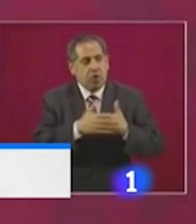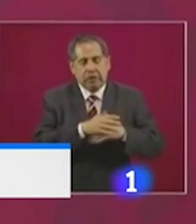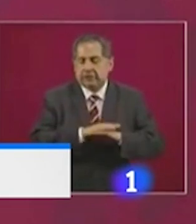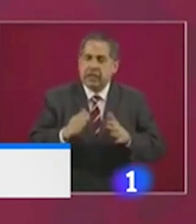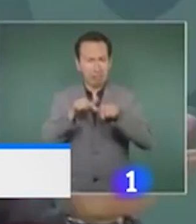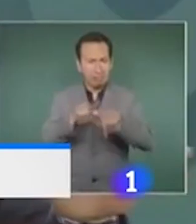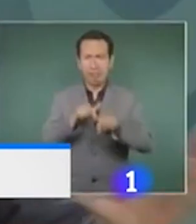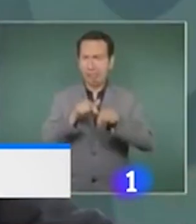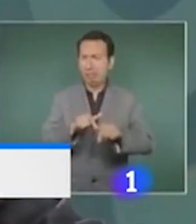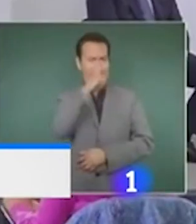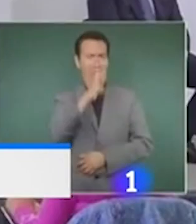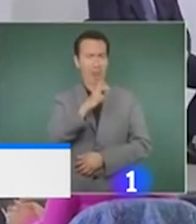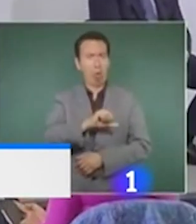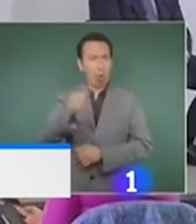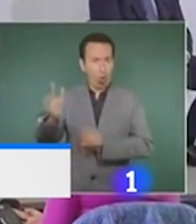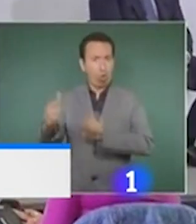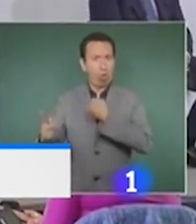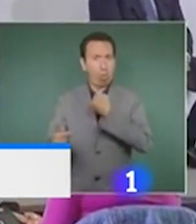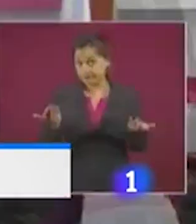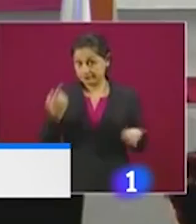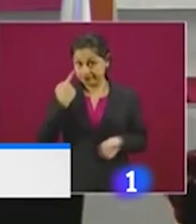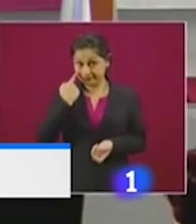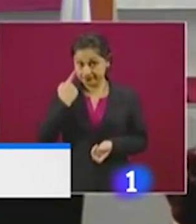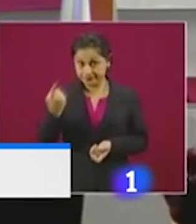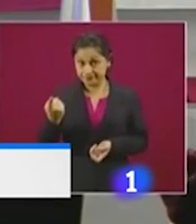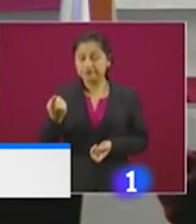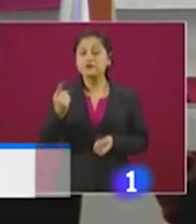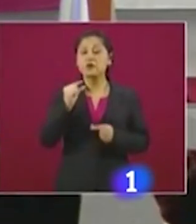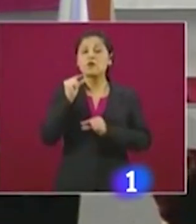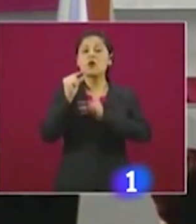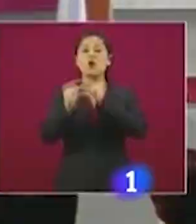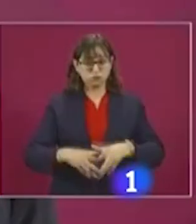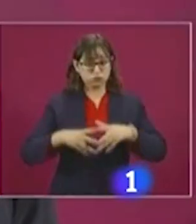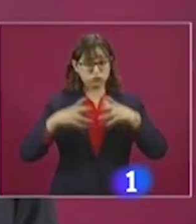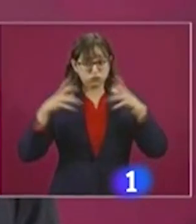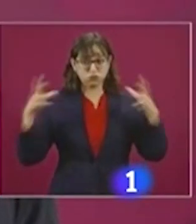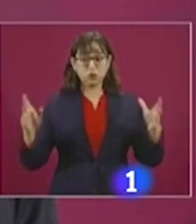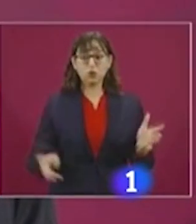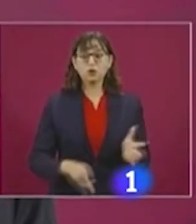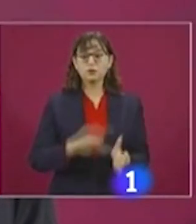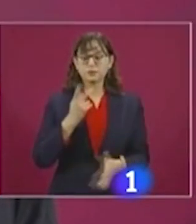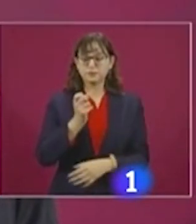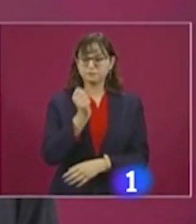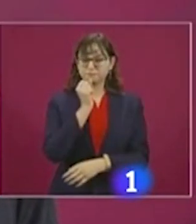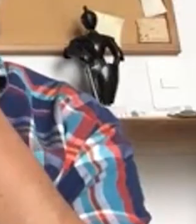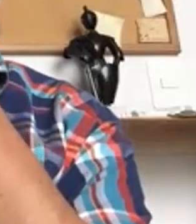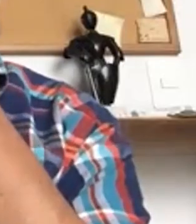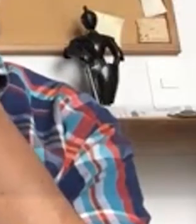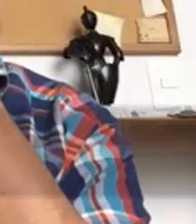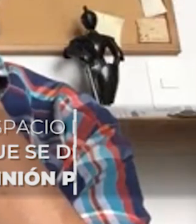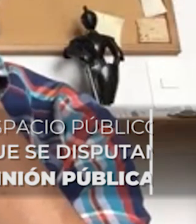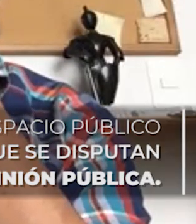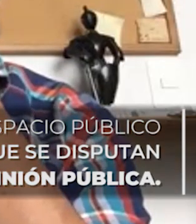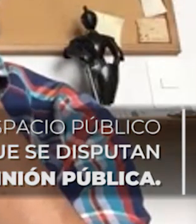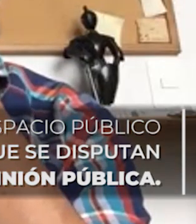fondo, lejos de establecer una sincronía o tener una relación de colaboración, los